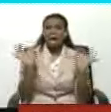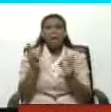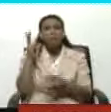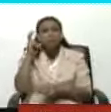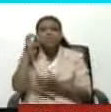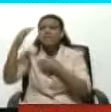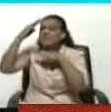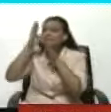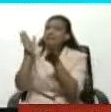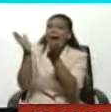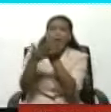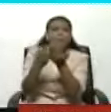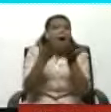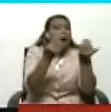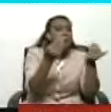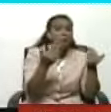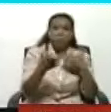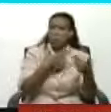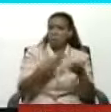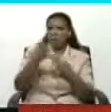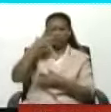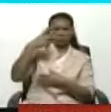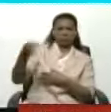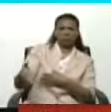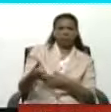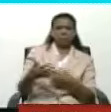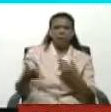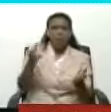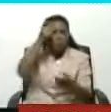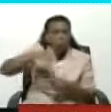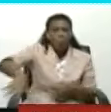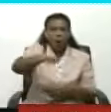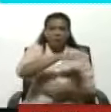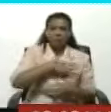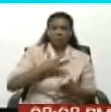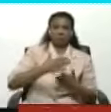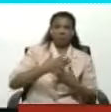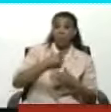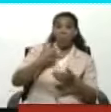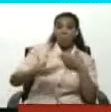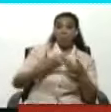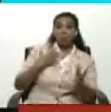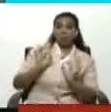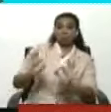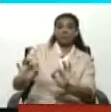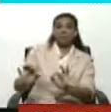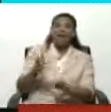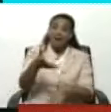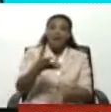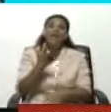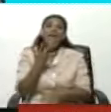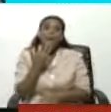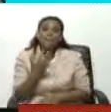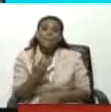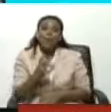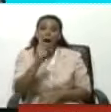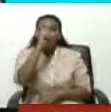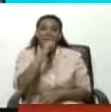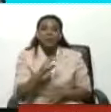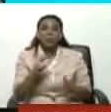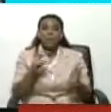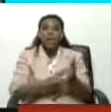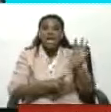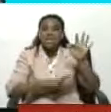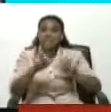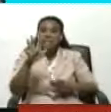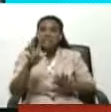pueblo. No les importa el pueblo. Bueno, está el ejemplo de la Asamblea Nacional. ¿Quién ganó